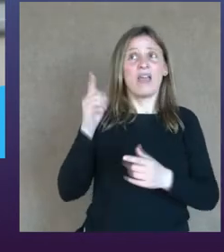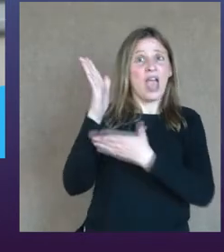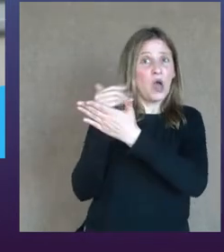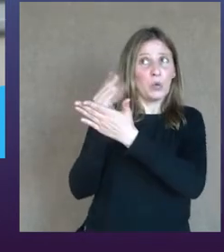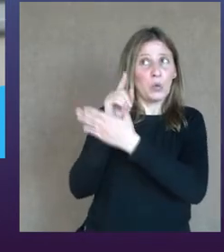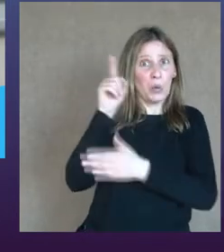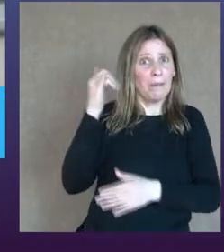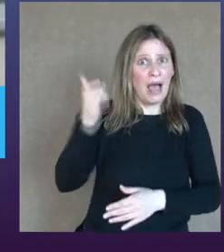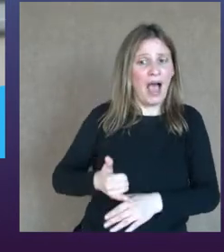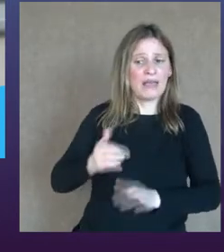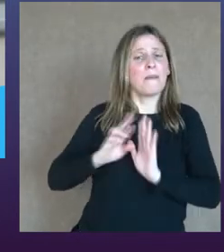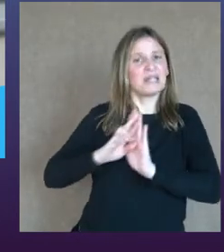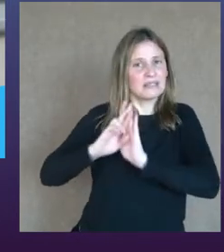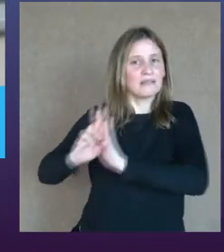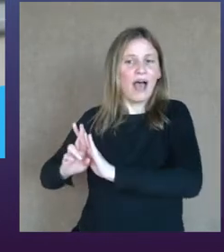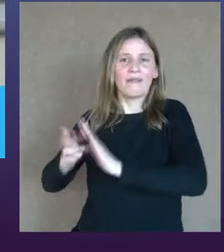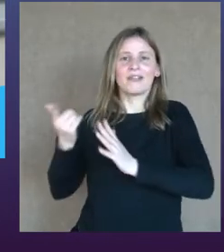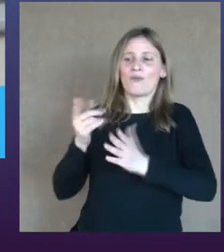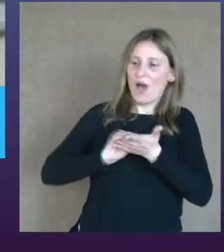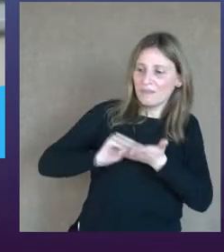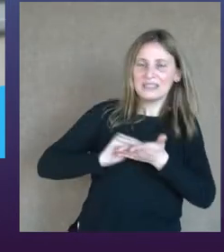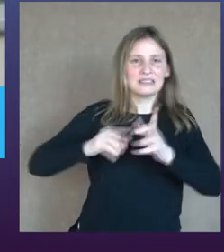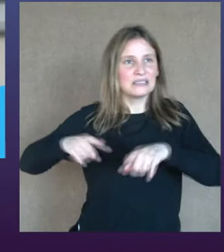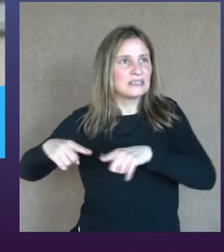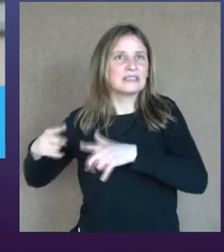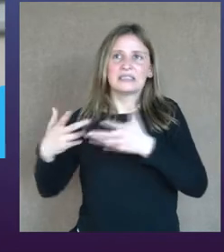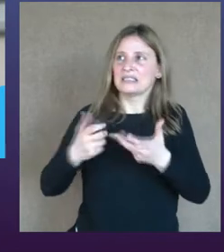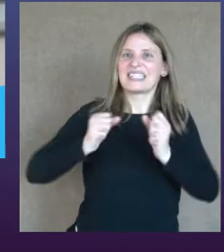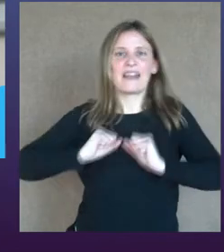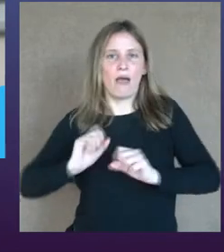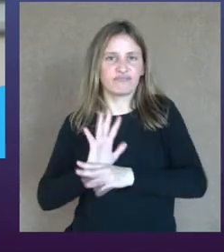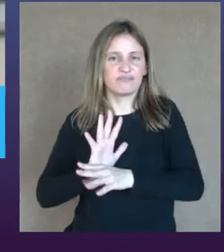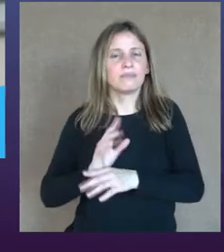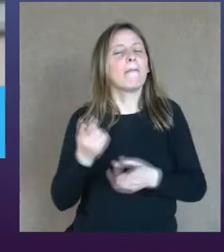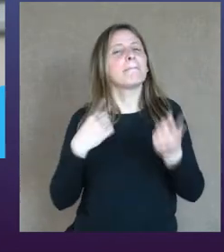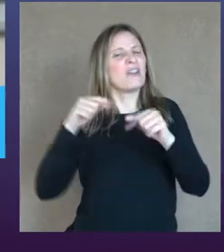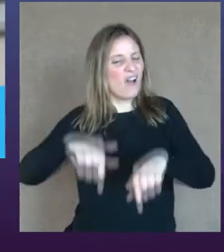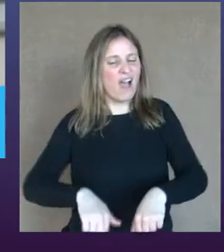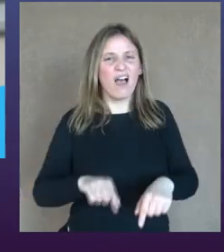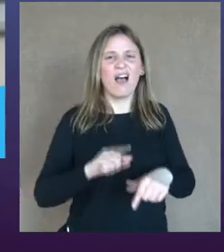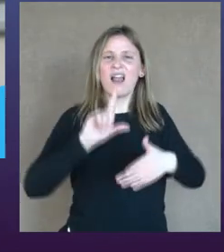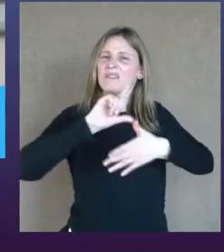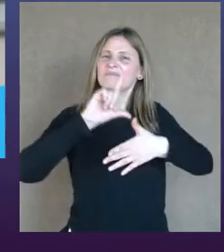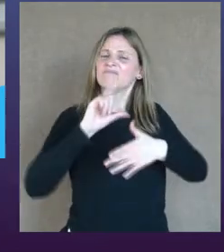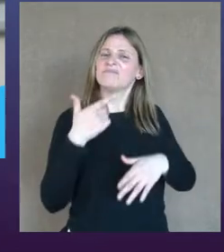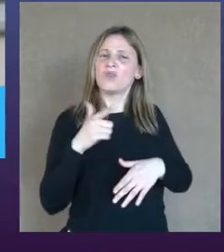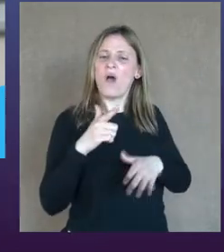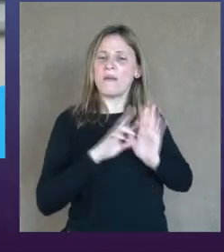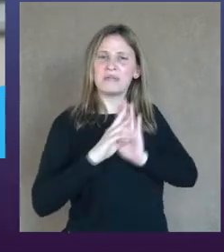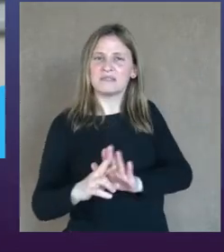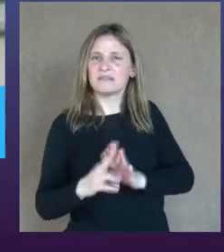usual, como en el mundo más profesional de la ópera internacional, es usual, y nosotros acá no tenemos eso.